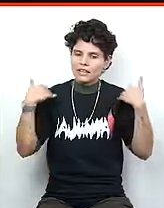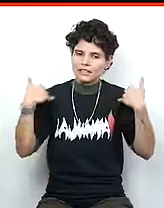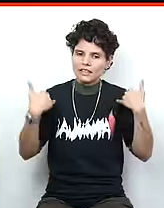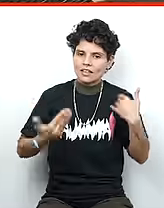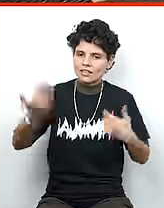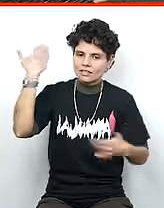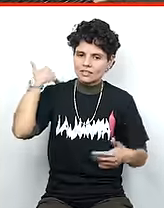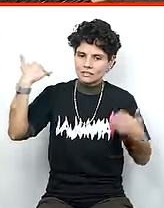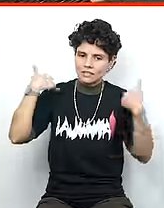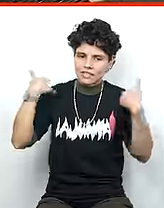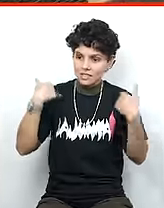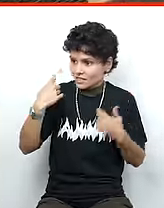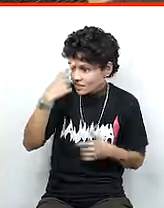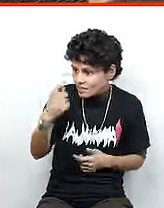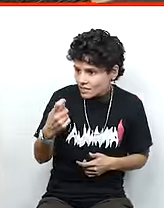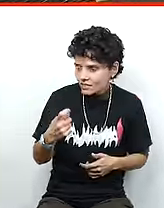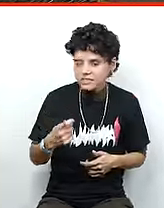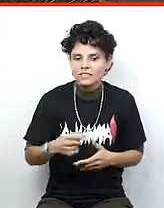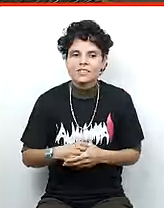¿En serio? No.